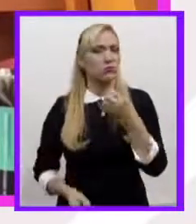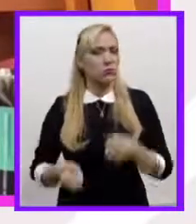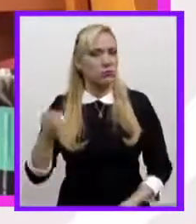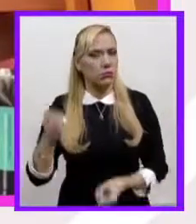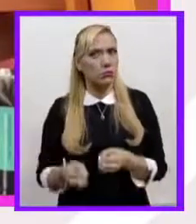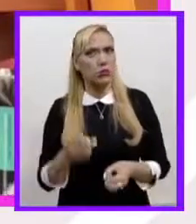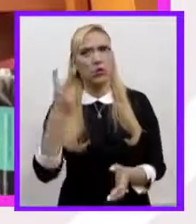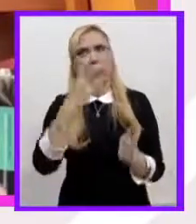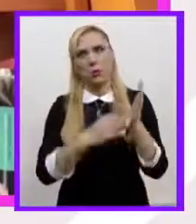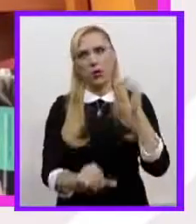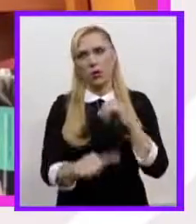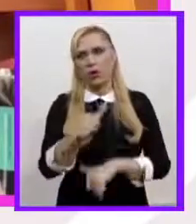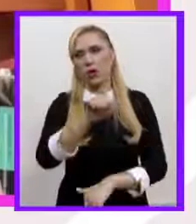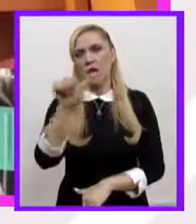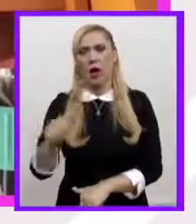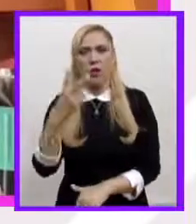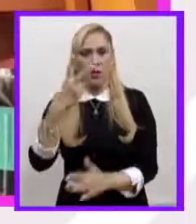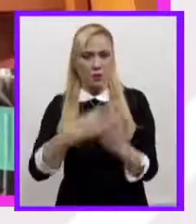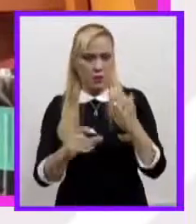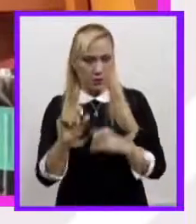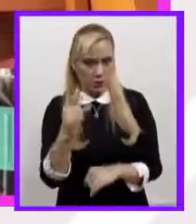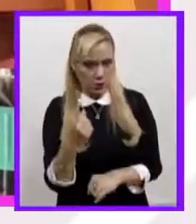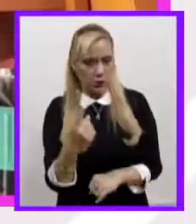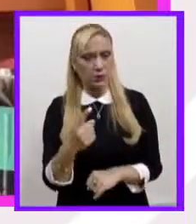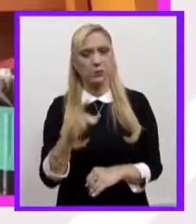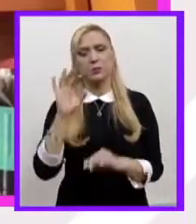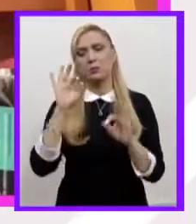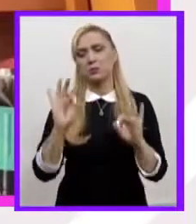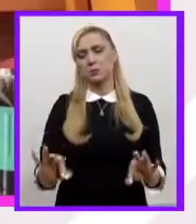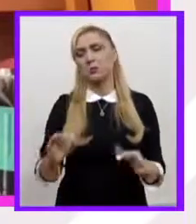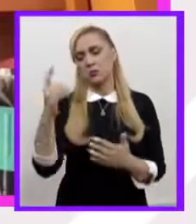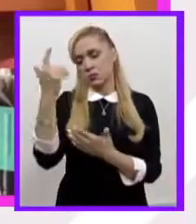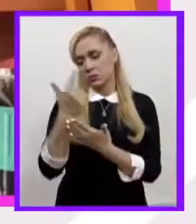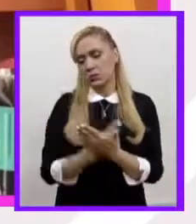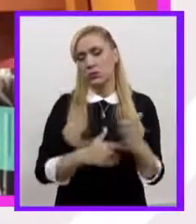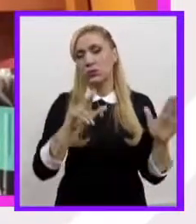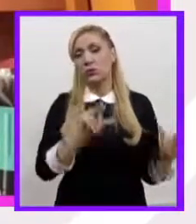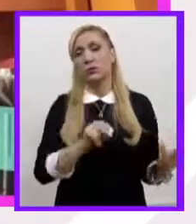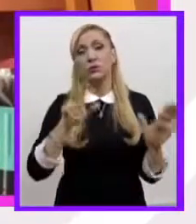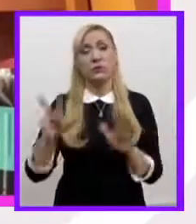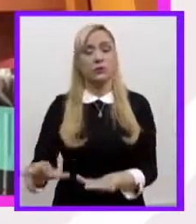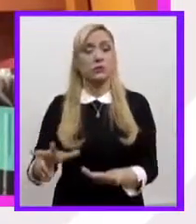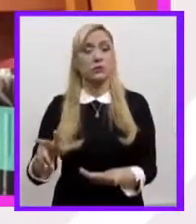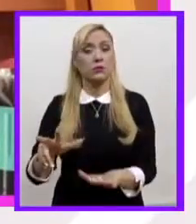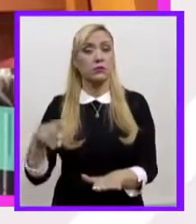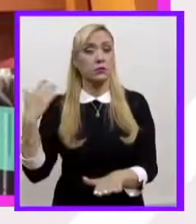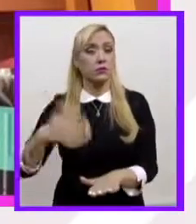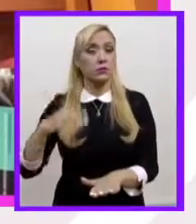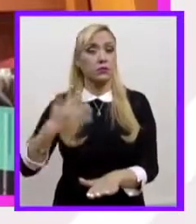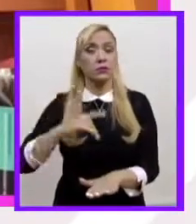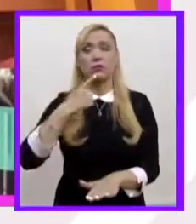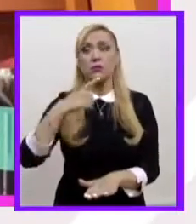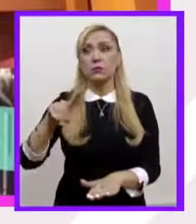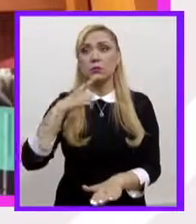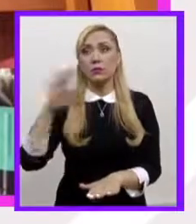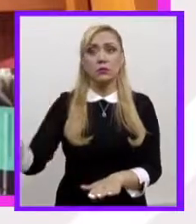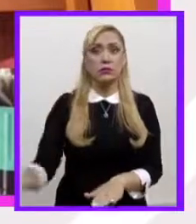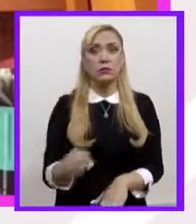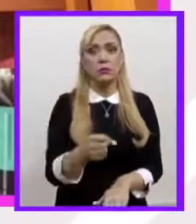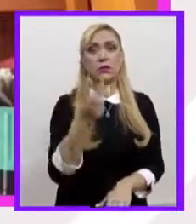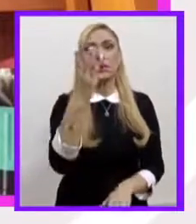ejemplo, entre 2011 y 2021, han habido tan solo 88 consignaciones, 4 sentencias, 3 de